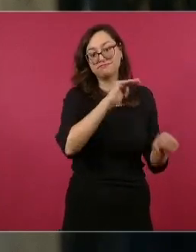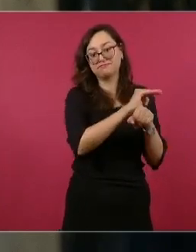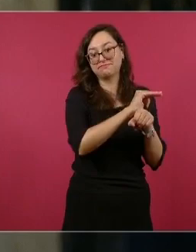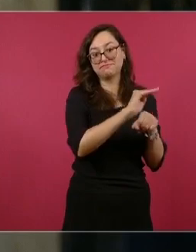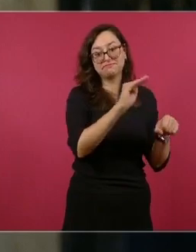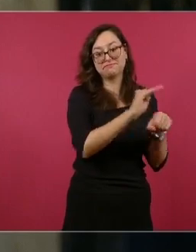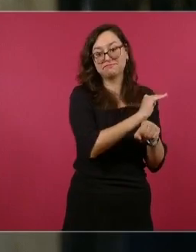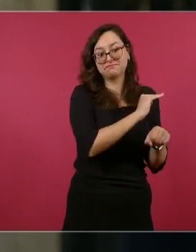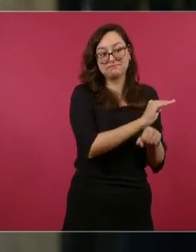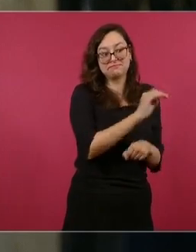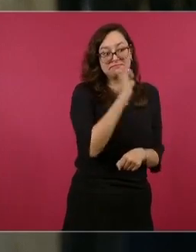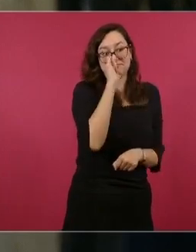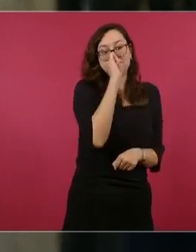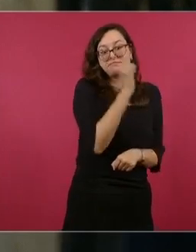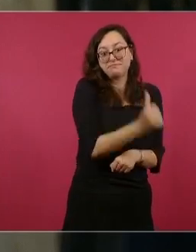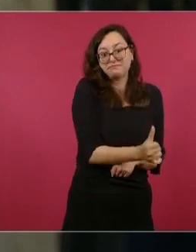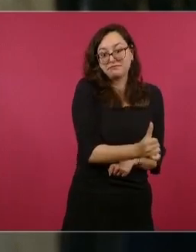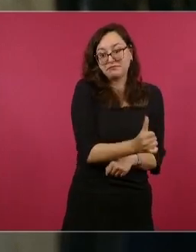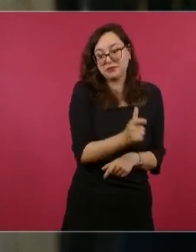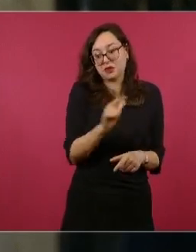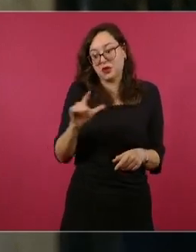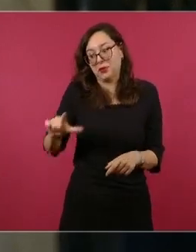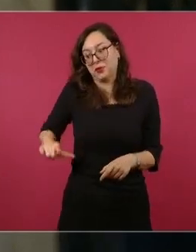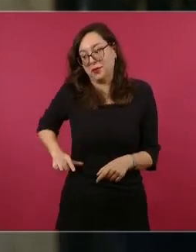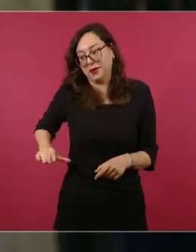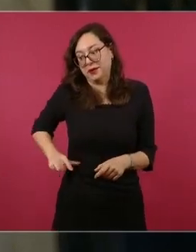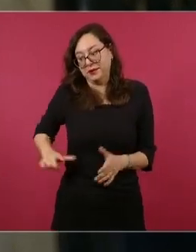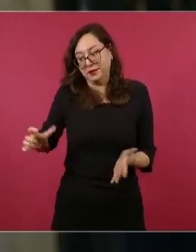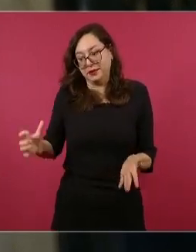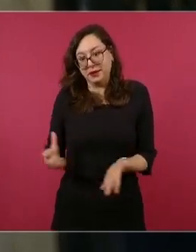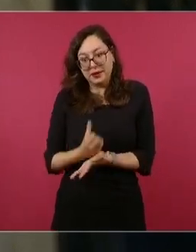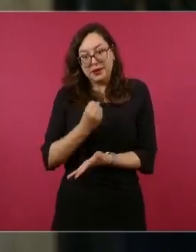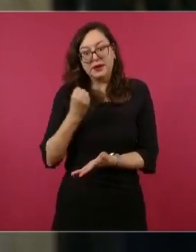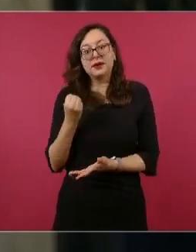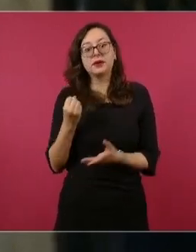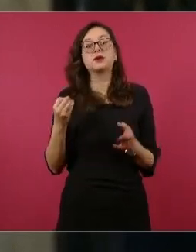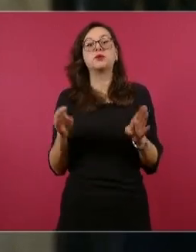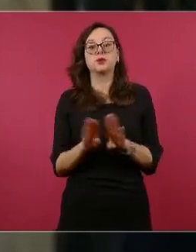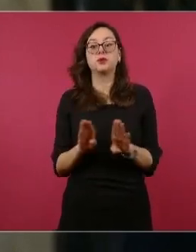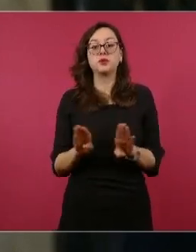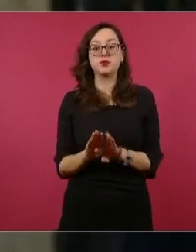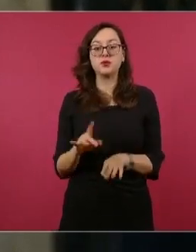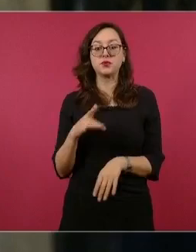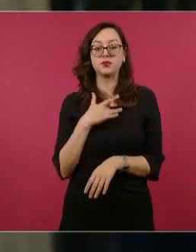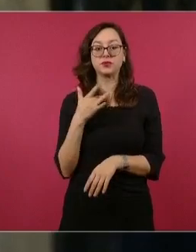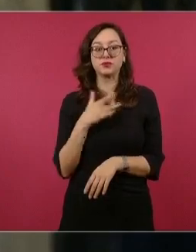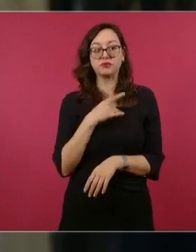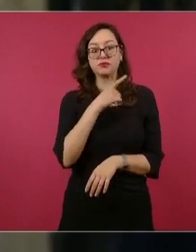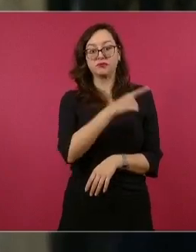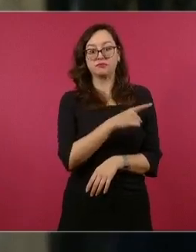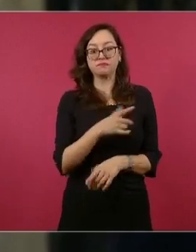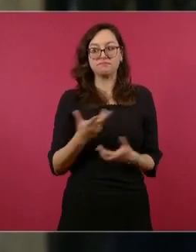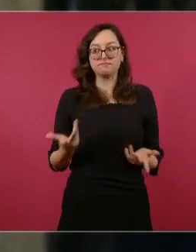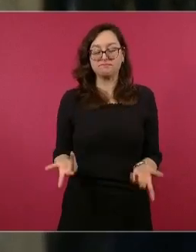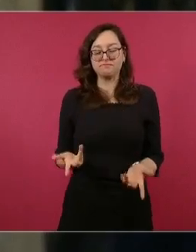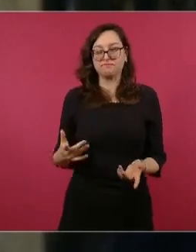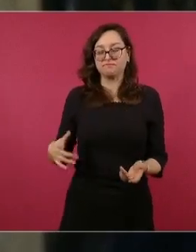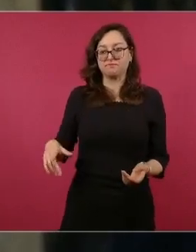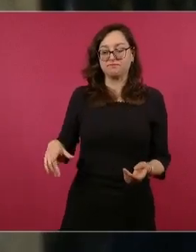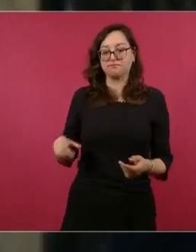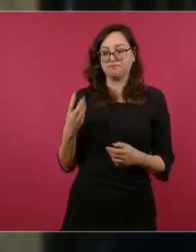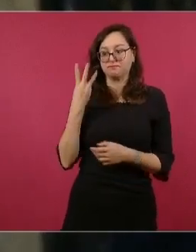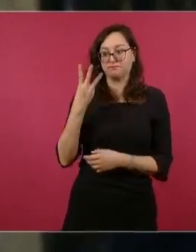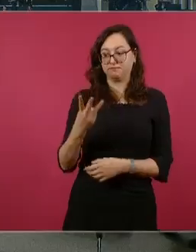el gobierno en ese sentido. ¿Qué respuesta se le da en torno a este tema de lo que mencionan de que pudiera no haber una real separación